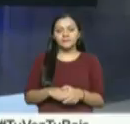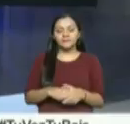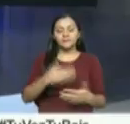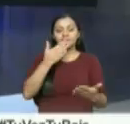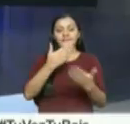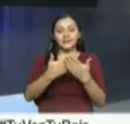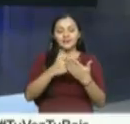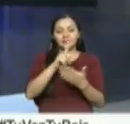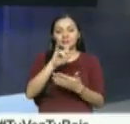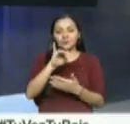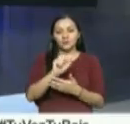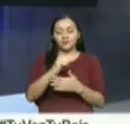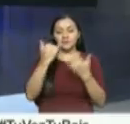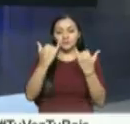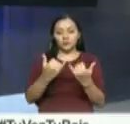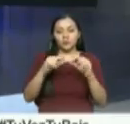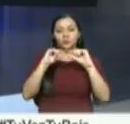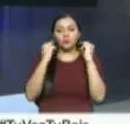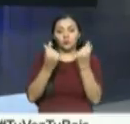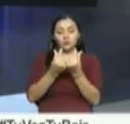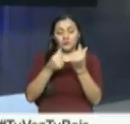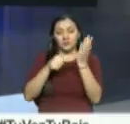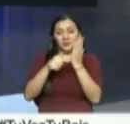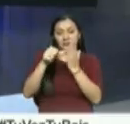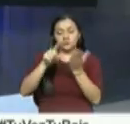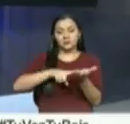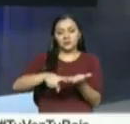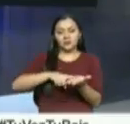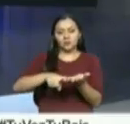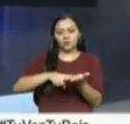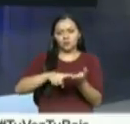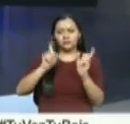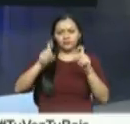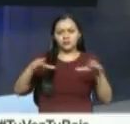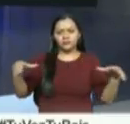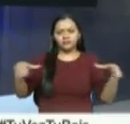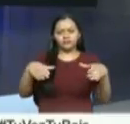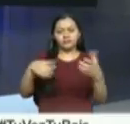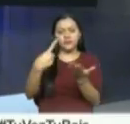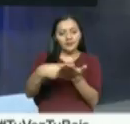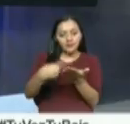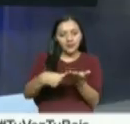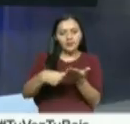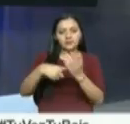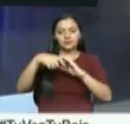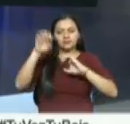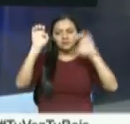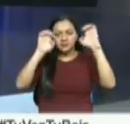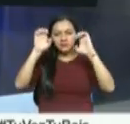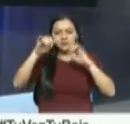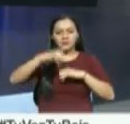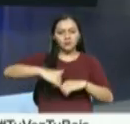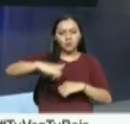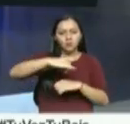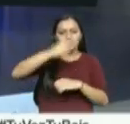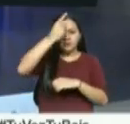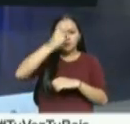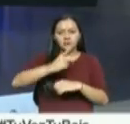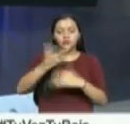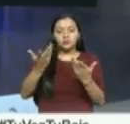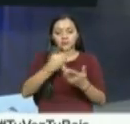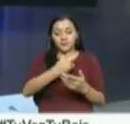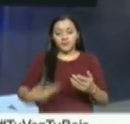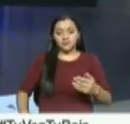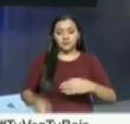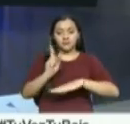Gracias, Luis. Los gabinetes itinerantes son los espacios de democratización, análisis estratégico y toma de decisiones entre el presidente de